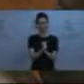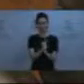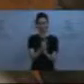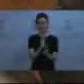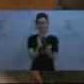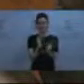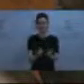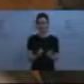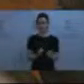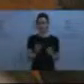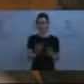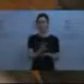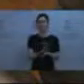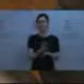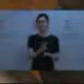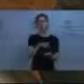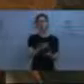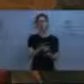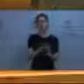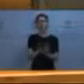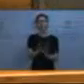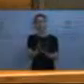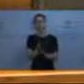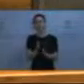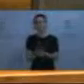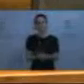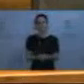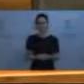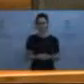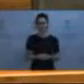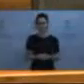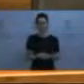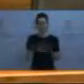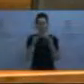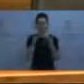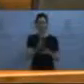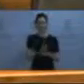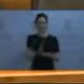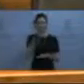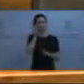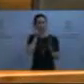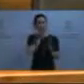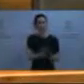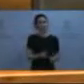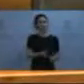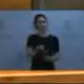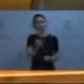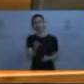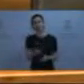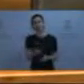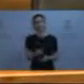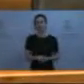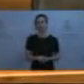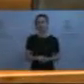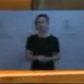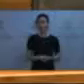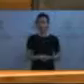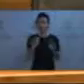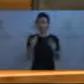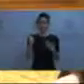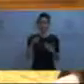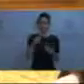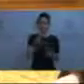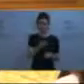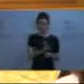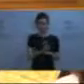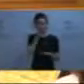desde la consejería van por estas líneas que le digo. Gracias, señora consejera. Señor Corbas Mons tiene la palabra. Sí, gracias, señor presidente. Señora consejera,